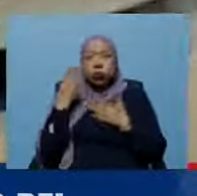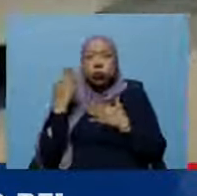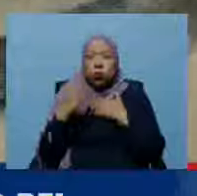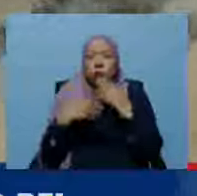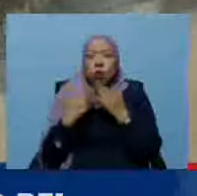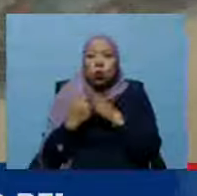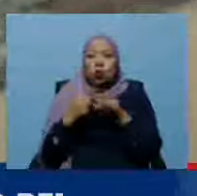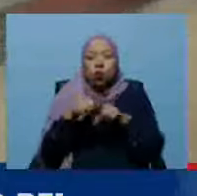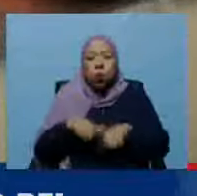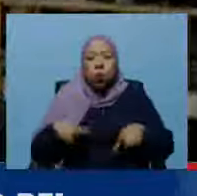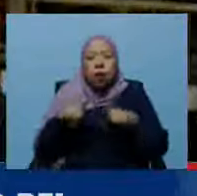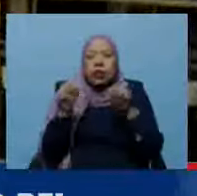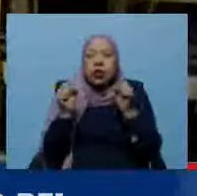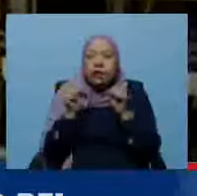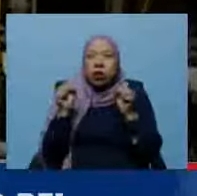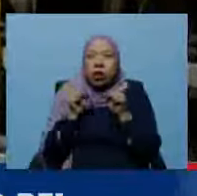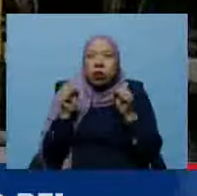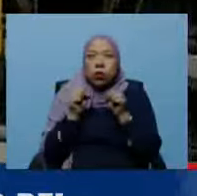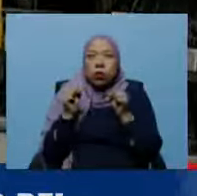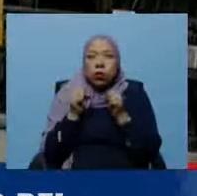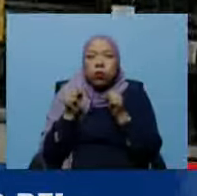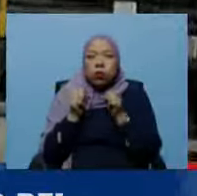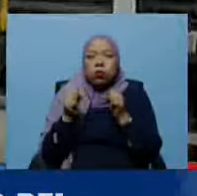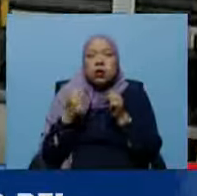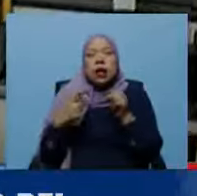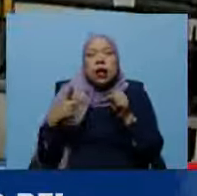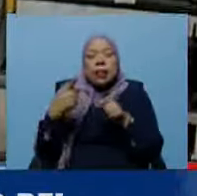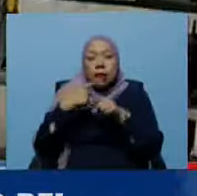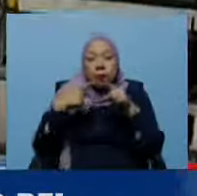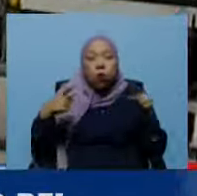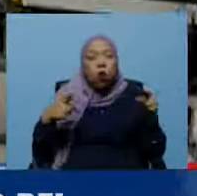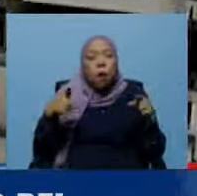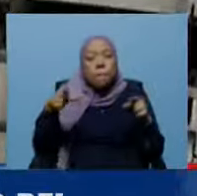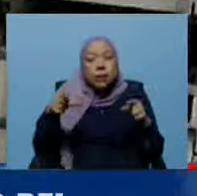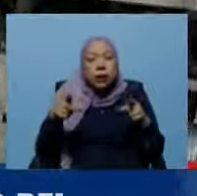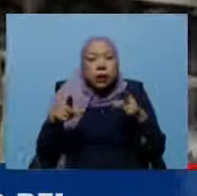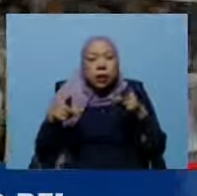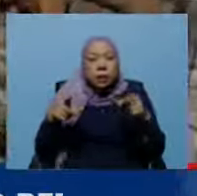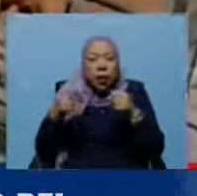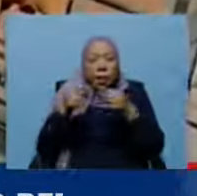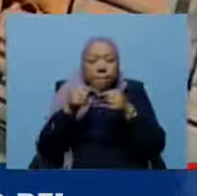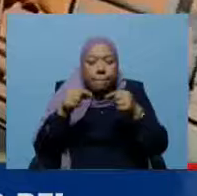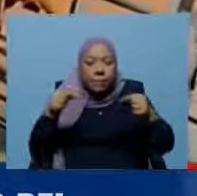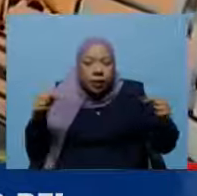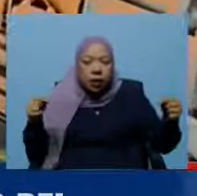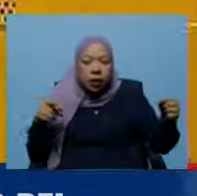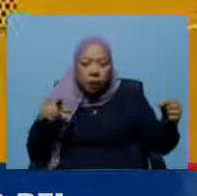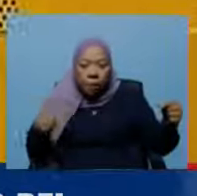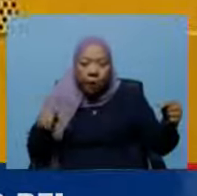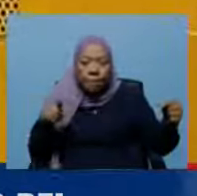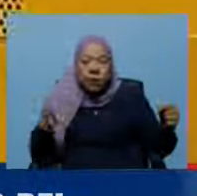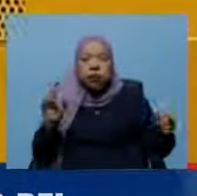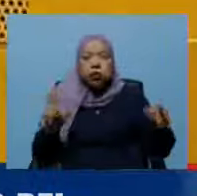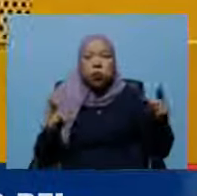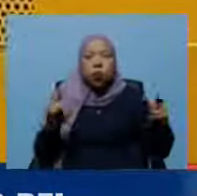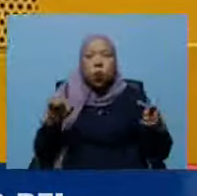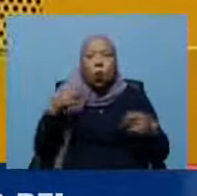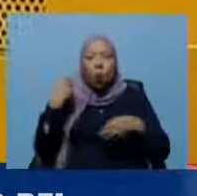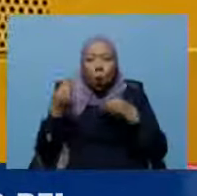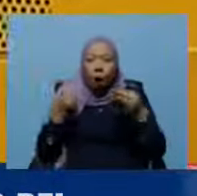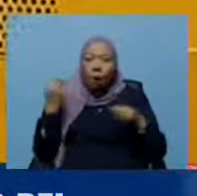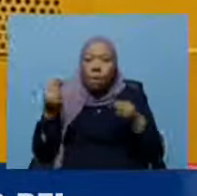enfriamiento, y luego es pasada a la zona de corte y medida. En la zona de corte y medida se confeccionan los atados